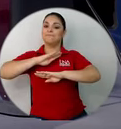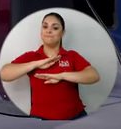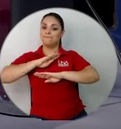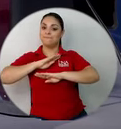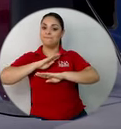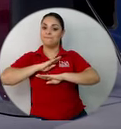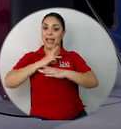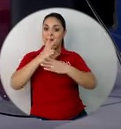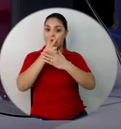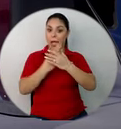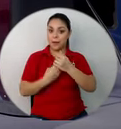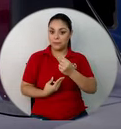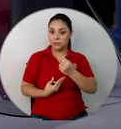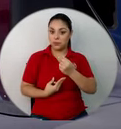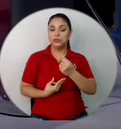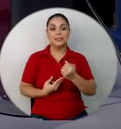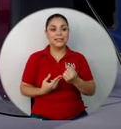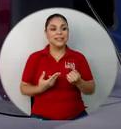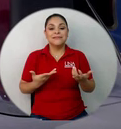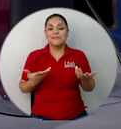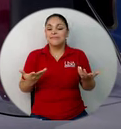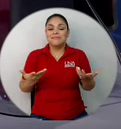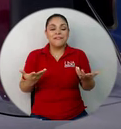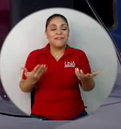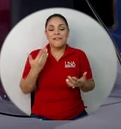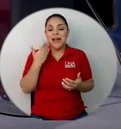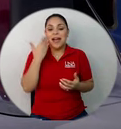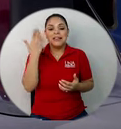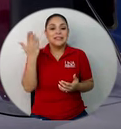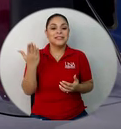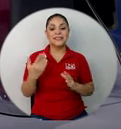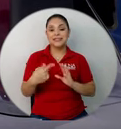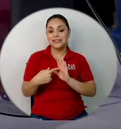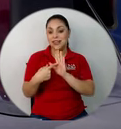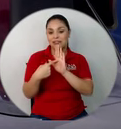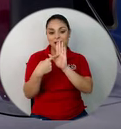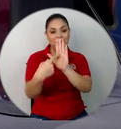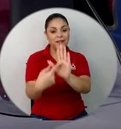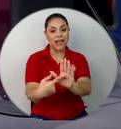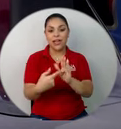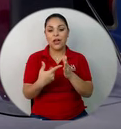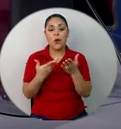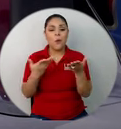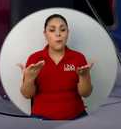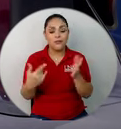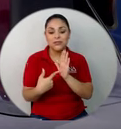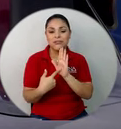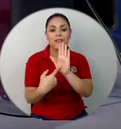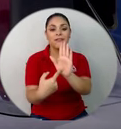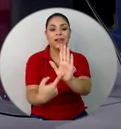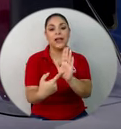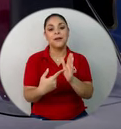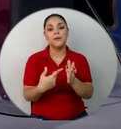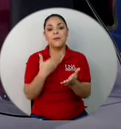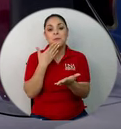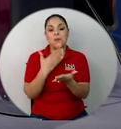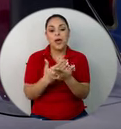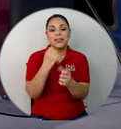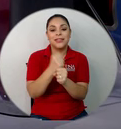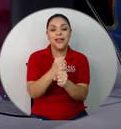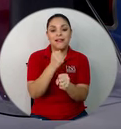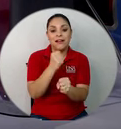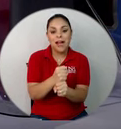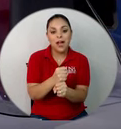satisfacción, ¿verdad?, que en el individuo sencillamente, ¿verdad?, se refleje a través de ¿qué? a través de